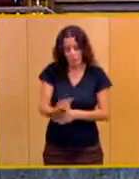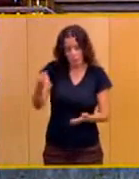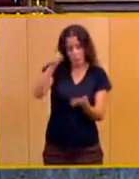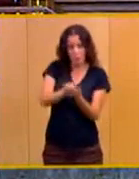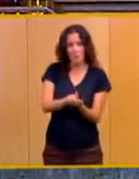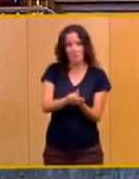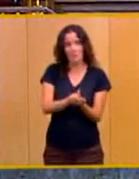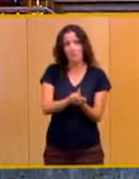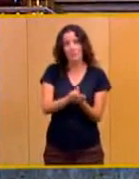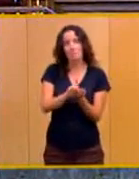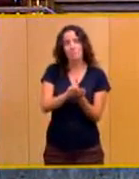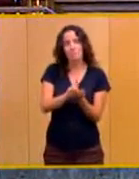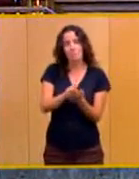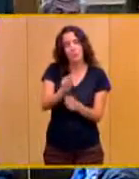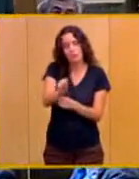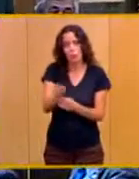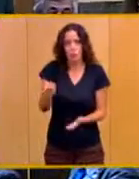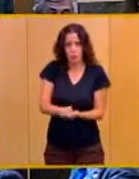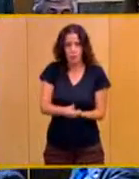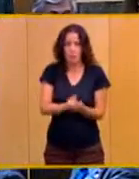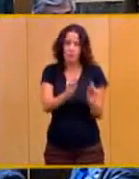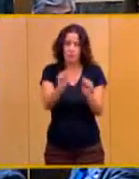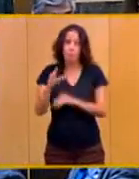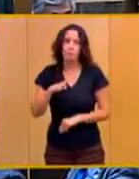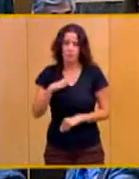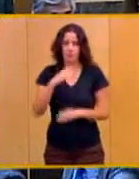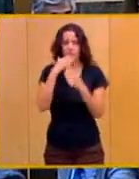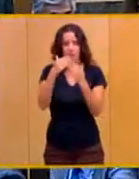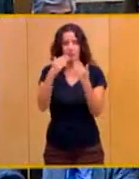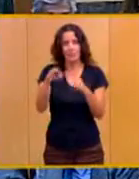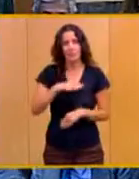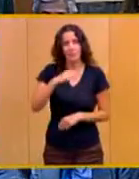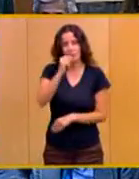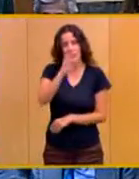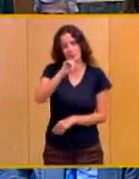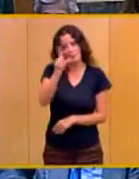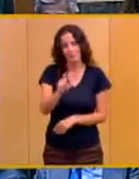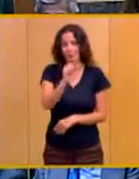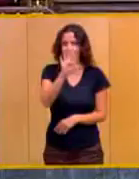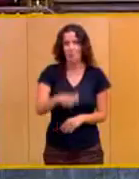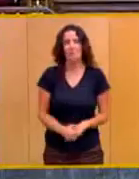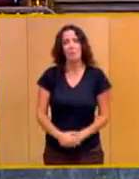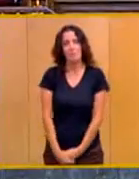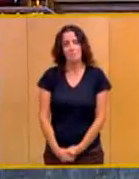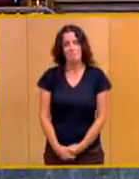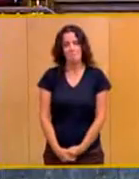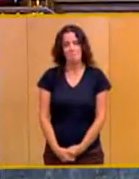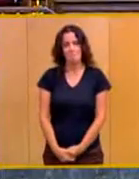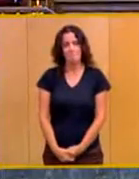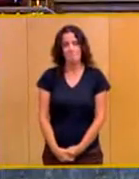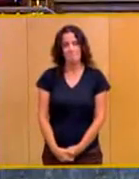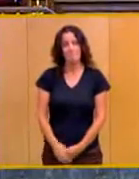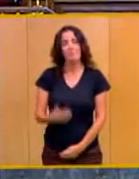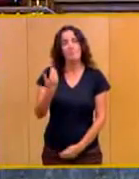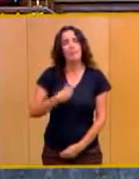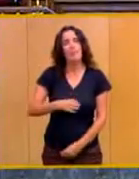tener que llamar la atención o al orden. Muchas gracias, señor Cotillas. Señor presidente. Hemos decidido